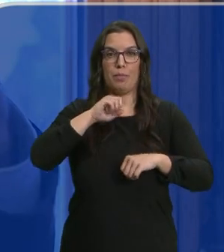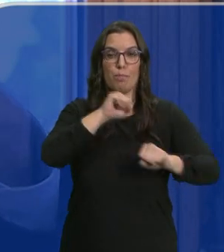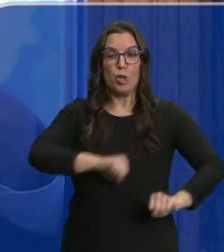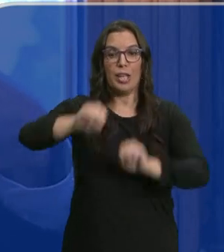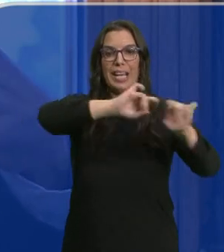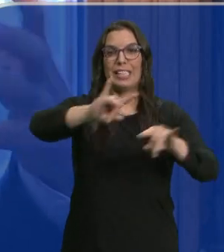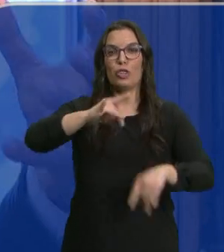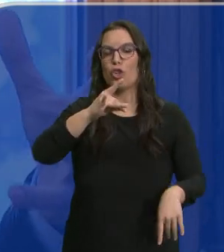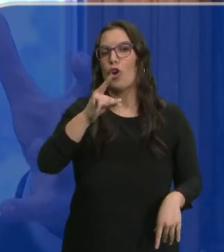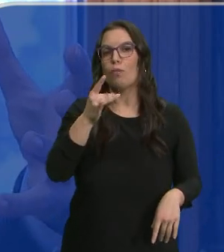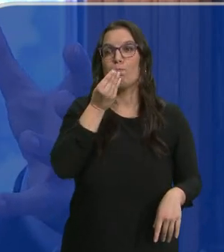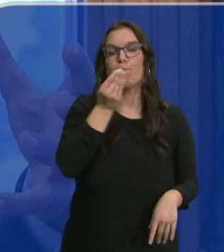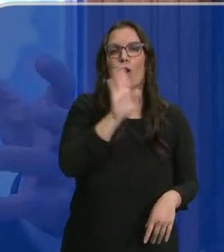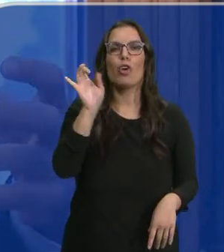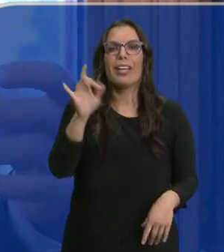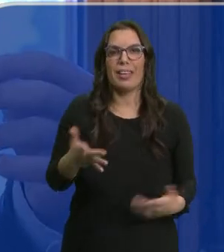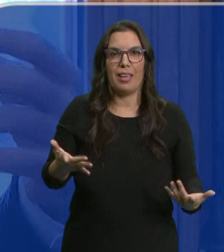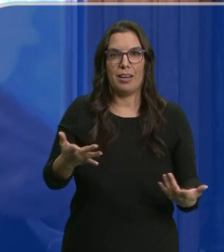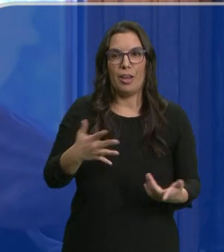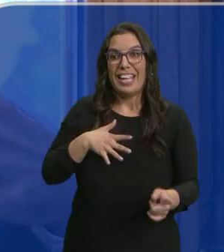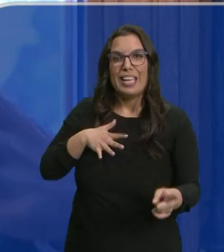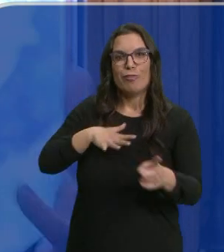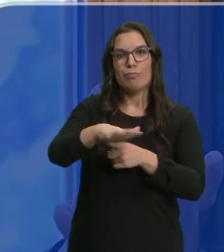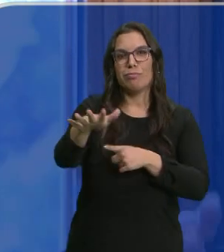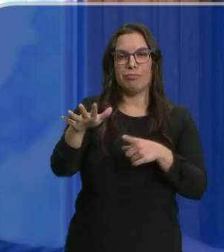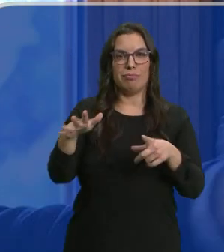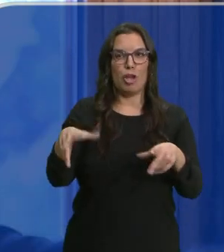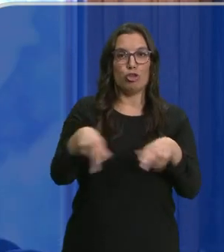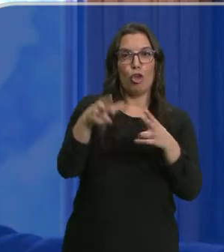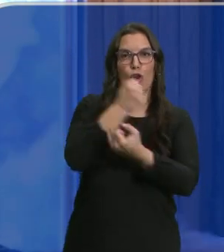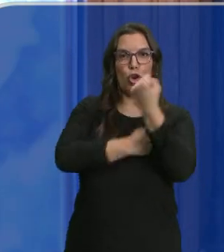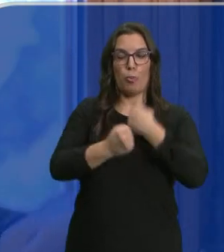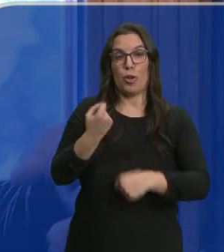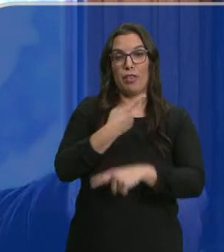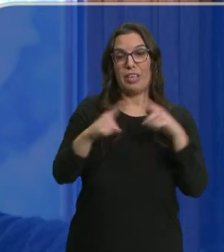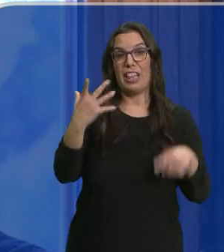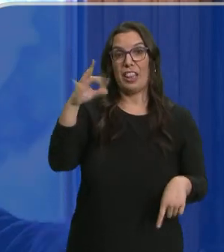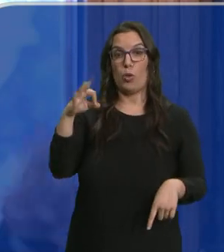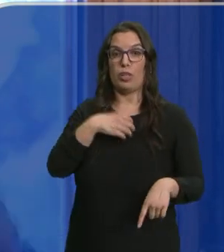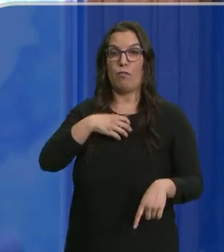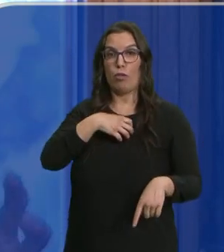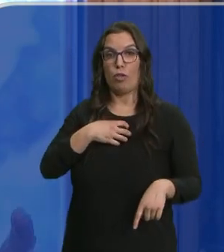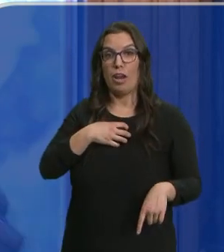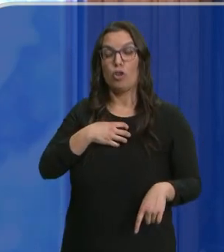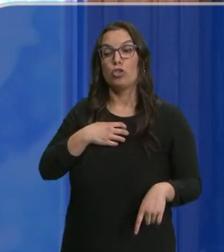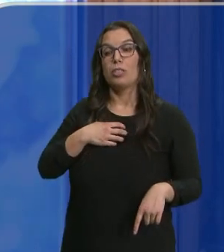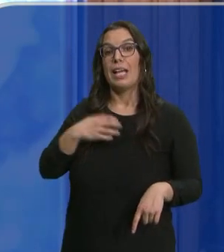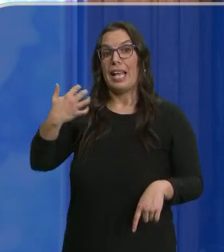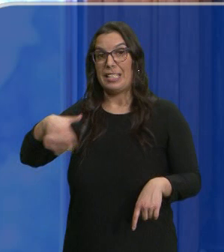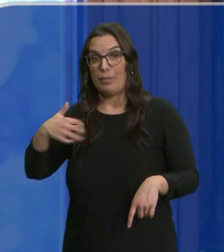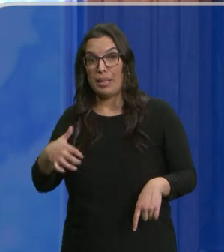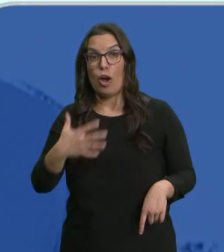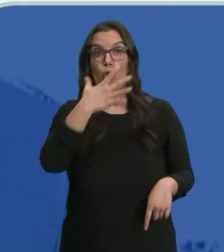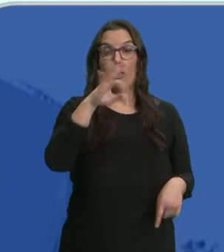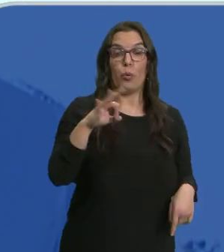conseguir más impacto socioeconómico? No es lo mismo 50 funcionarios en Sevilla que 50 funcionarios de